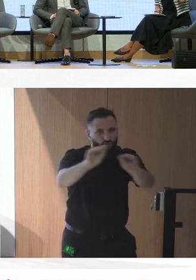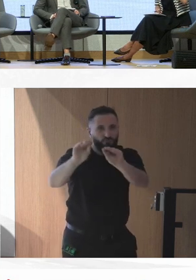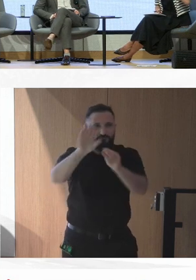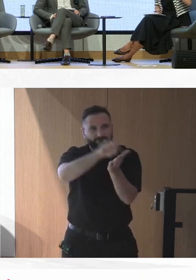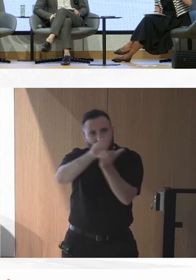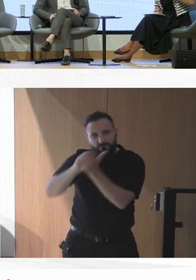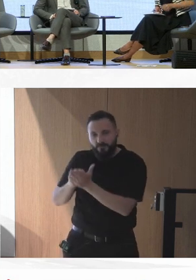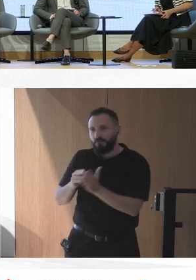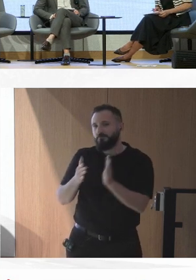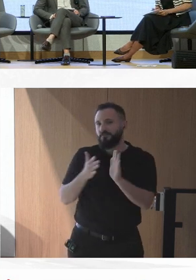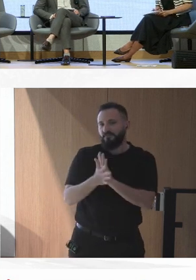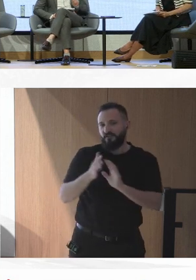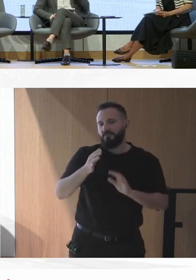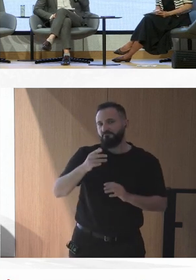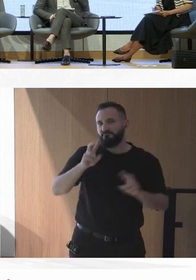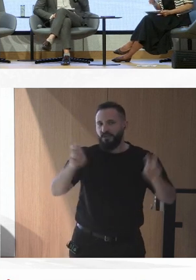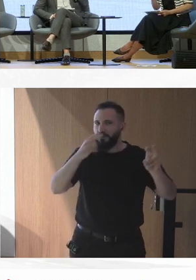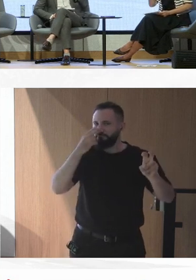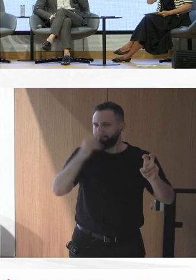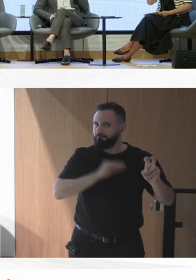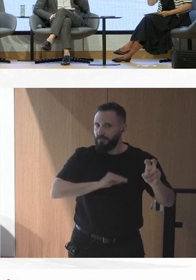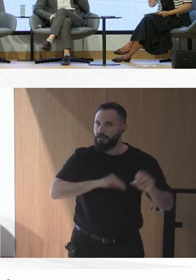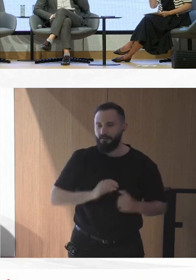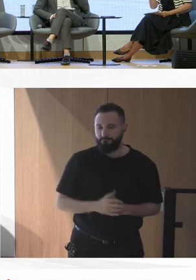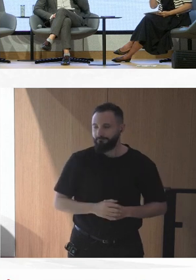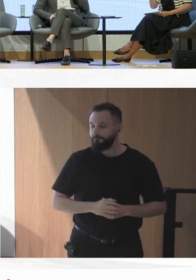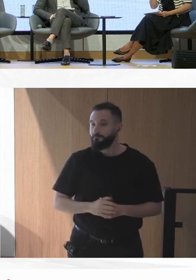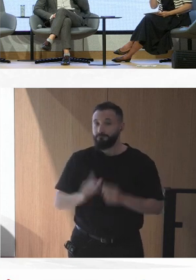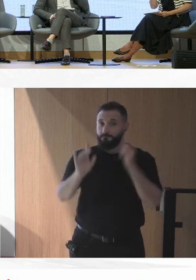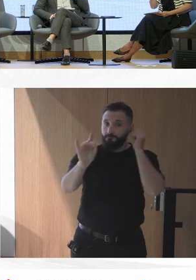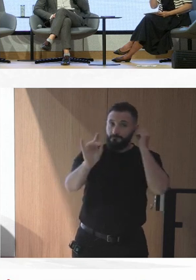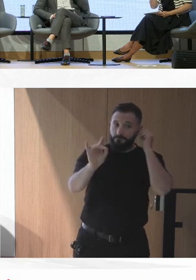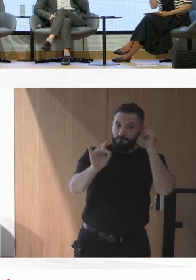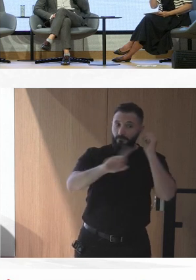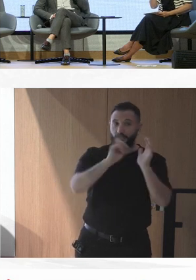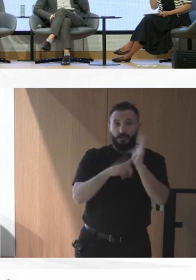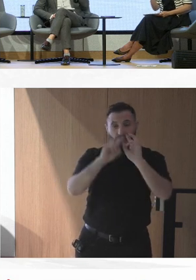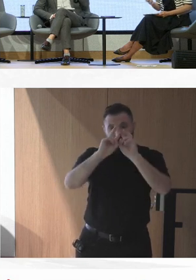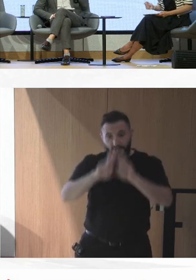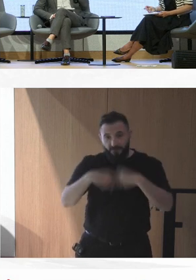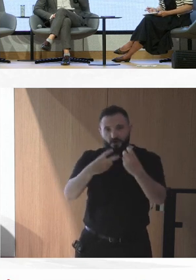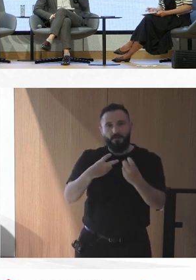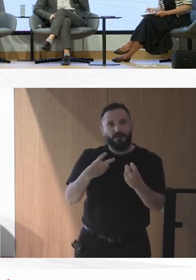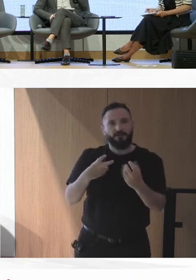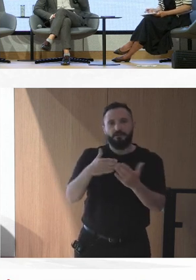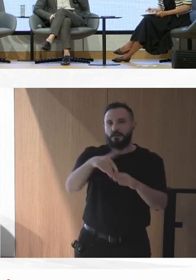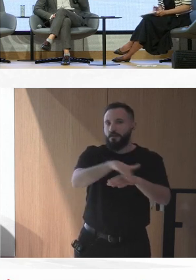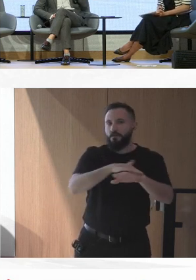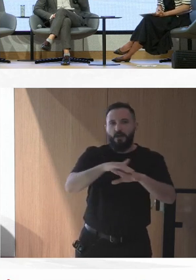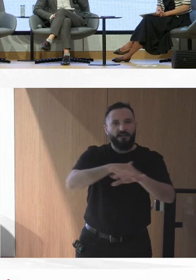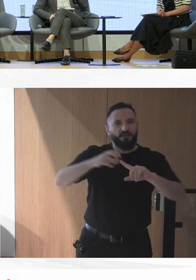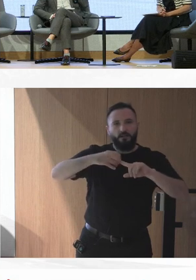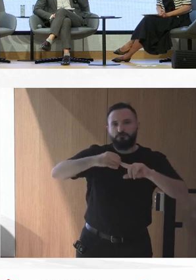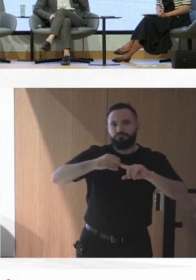cuestión. Sí, bueno, yo creo que las reformas legales son imprescindibles. Ya digo que hace tiempo,